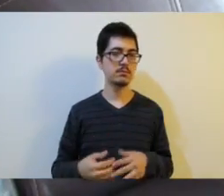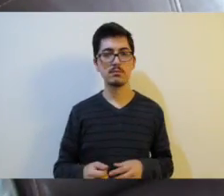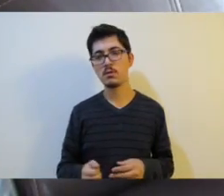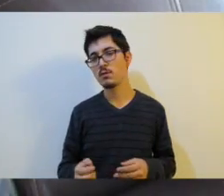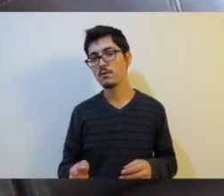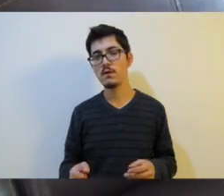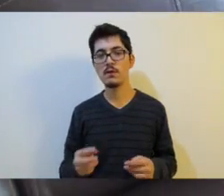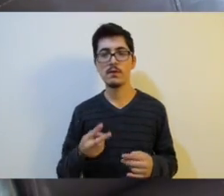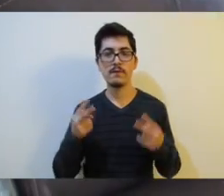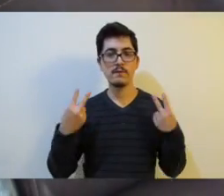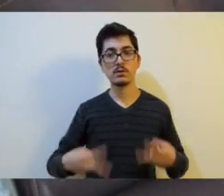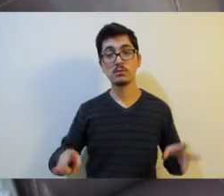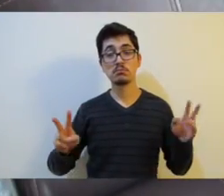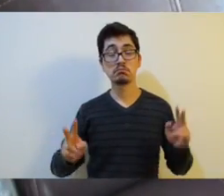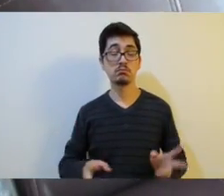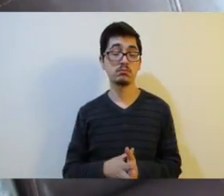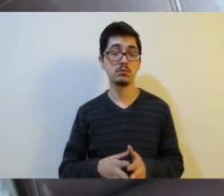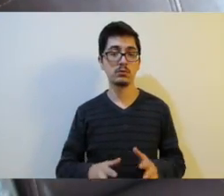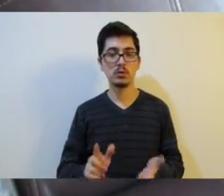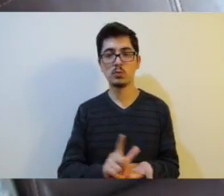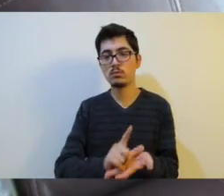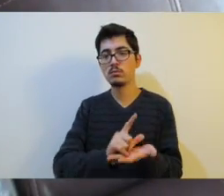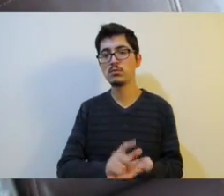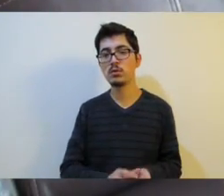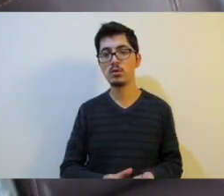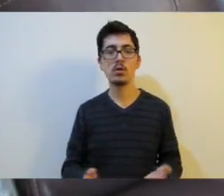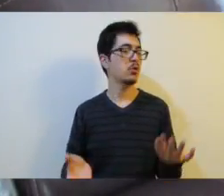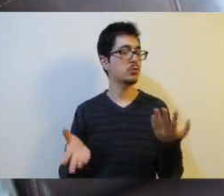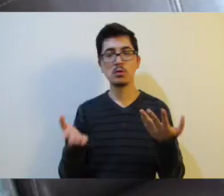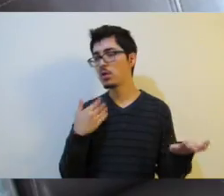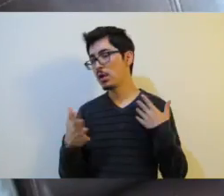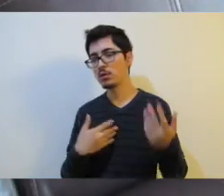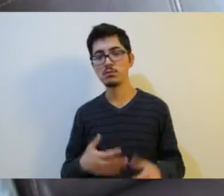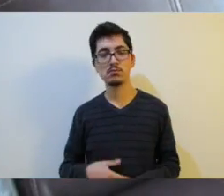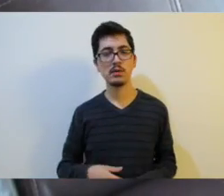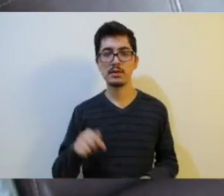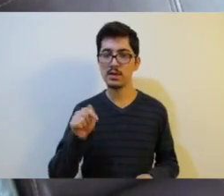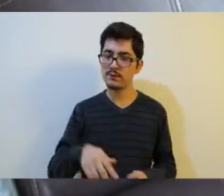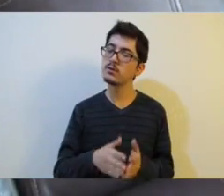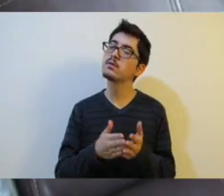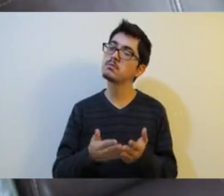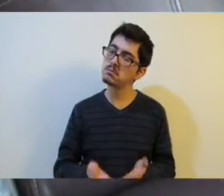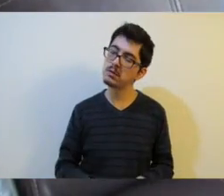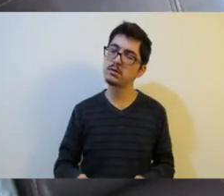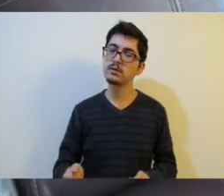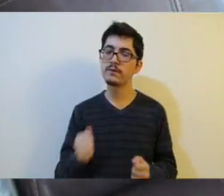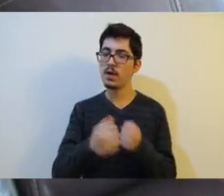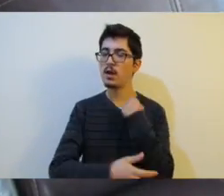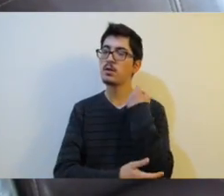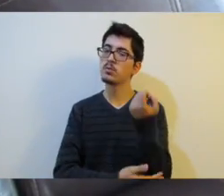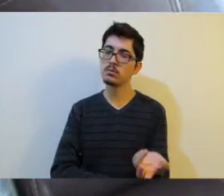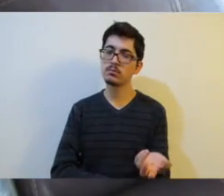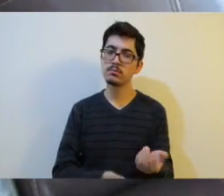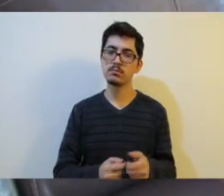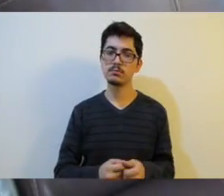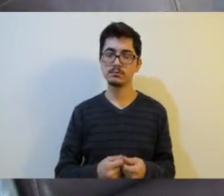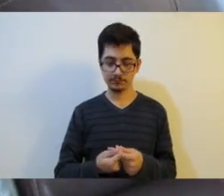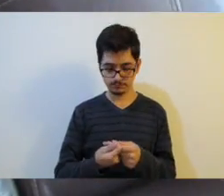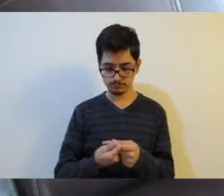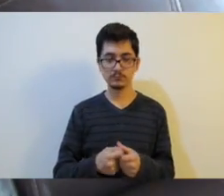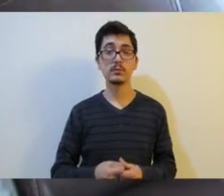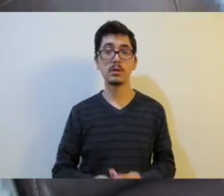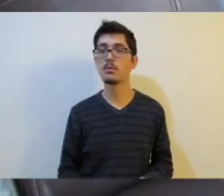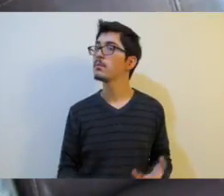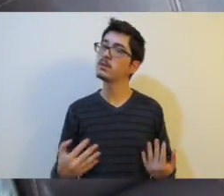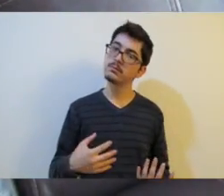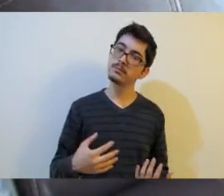que Todas las Hadas del Reino es un libro que requiere un poco más de tiempo, gracias a que tiene más de 400 páginas,